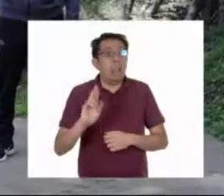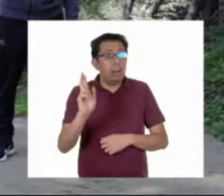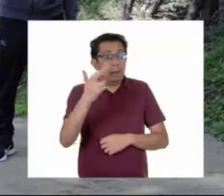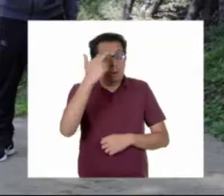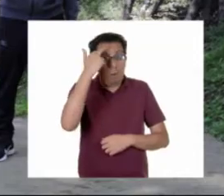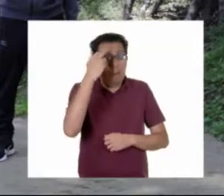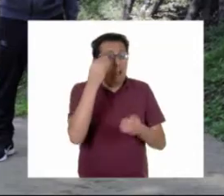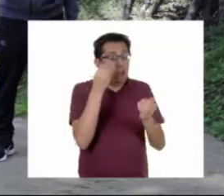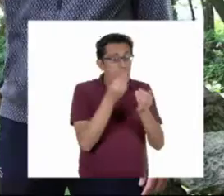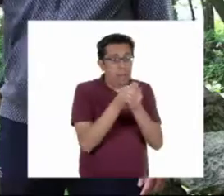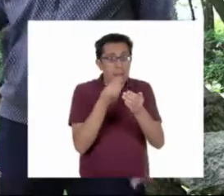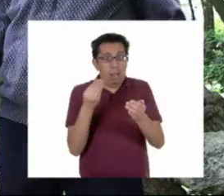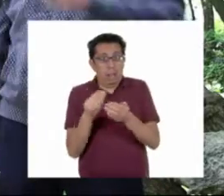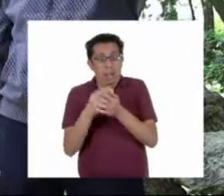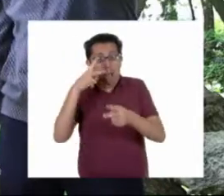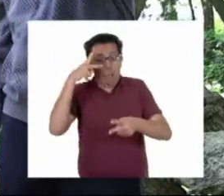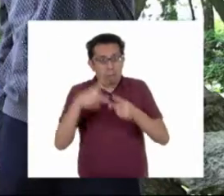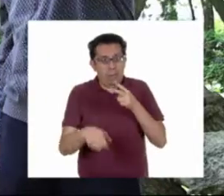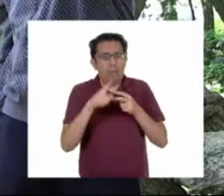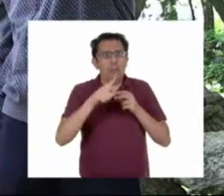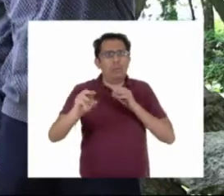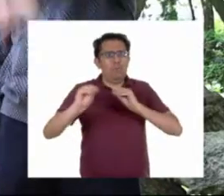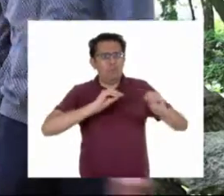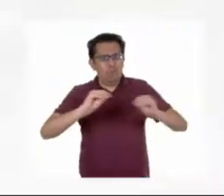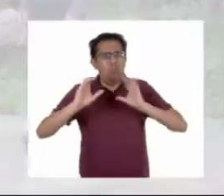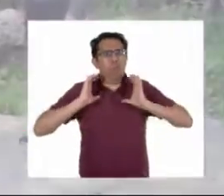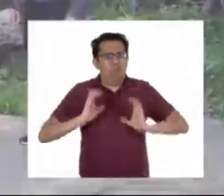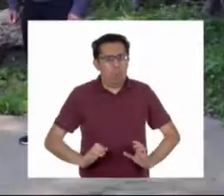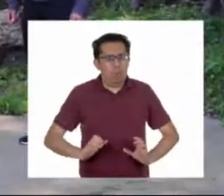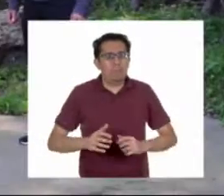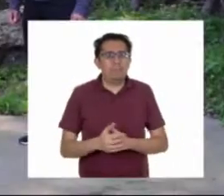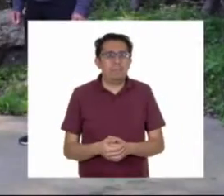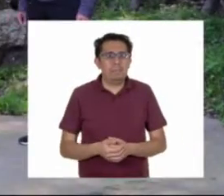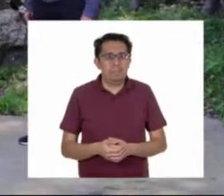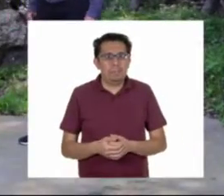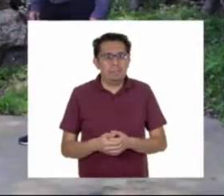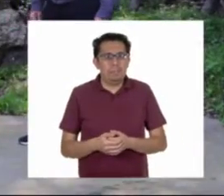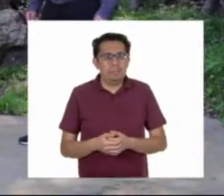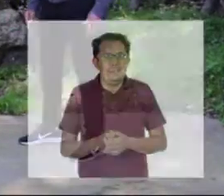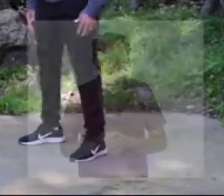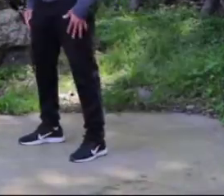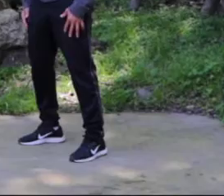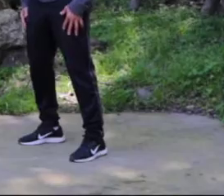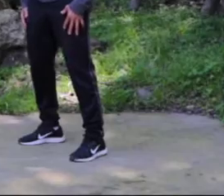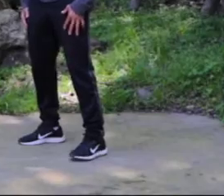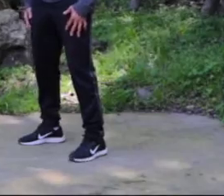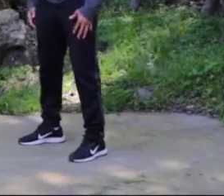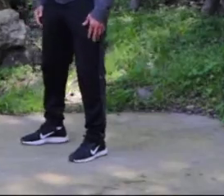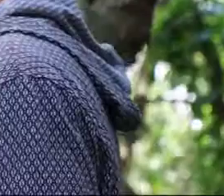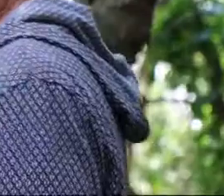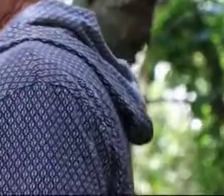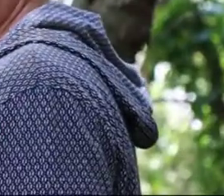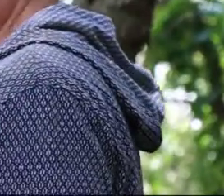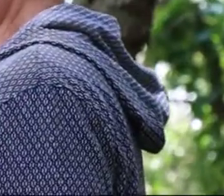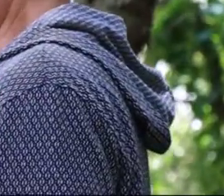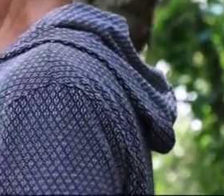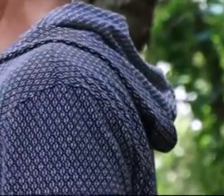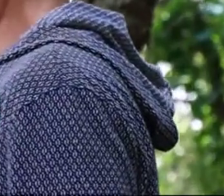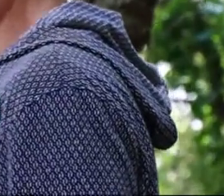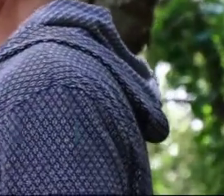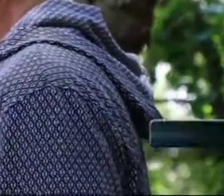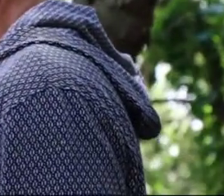Recuerda, entre clase y clase, activa tu cuerpo. Ok, vamos a trabajar pierna.